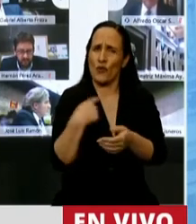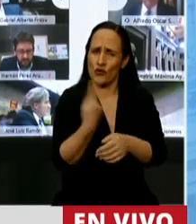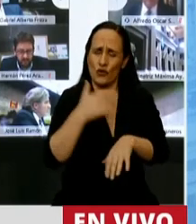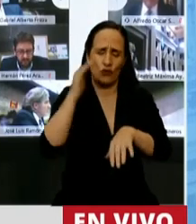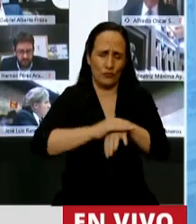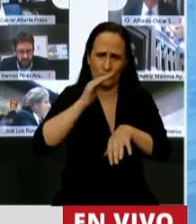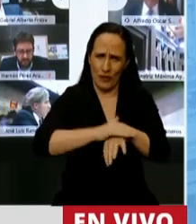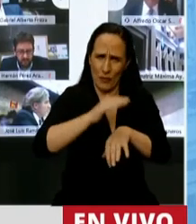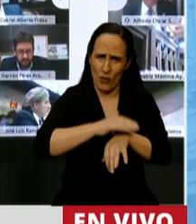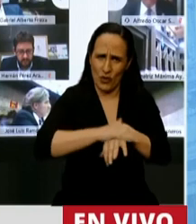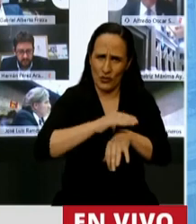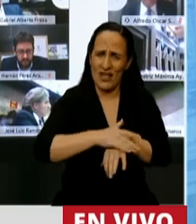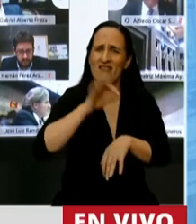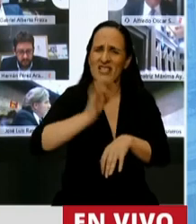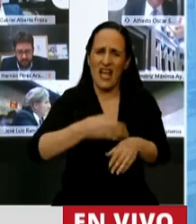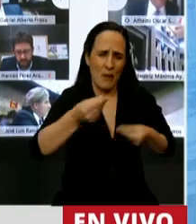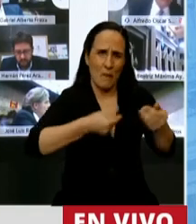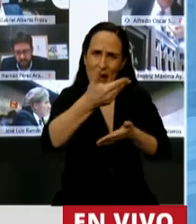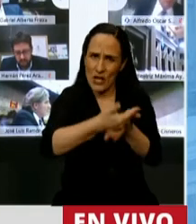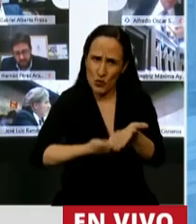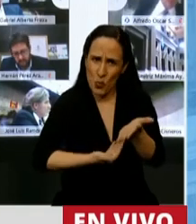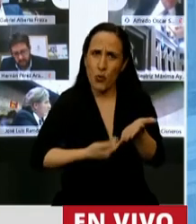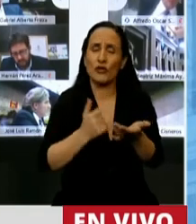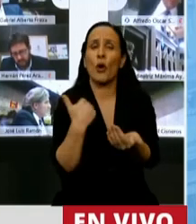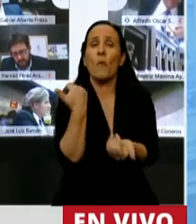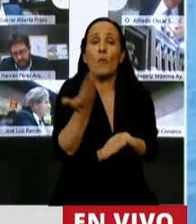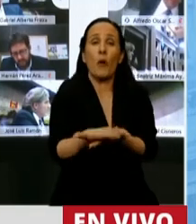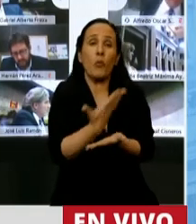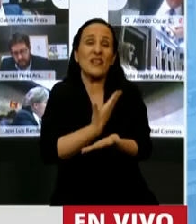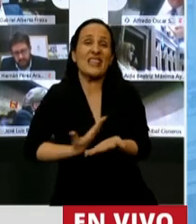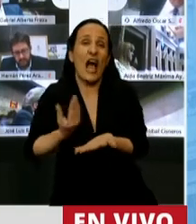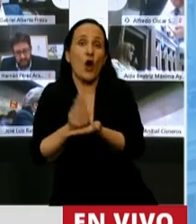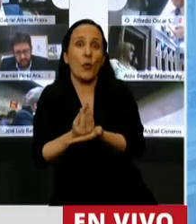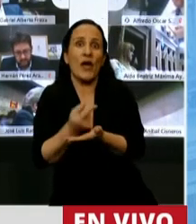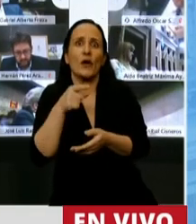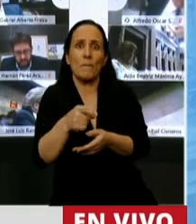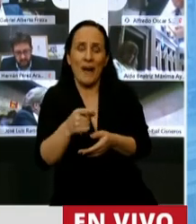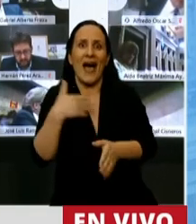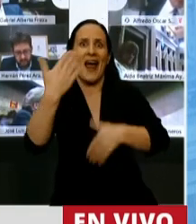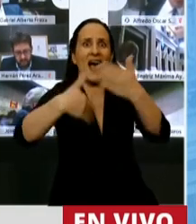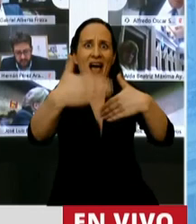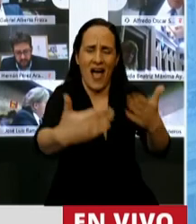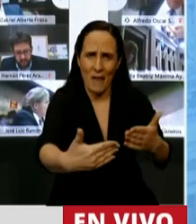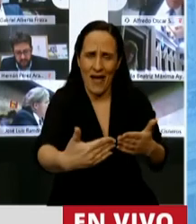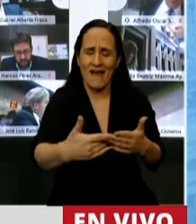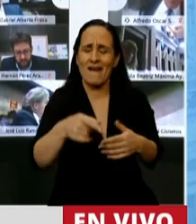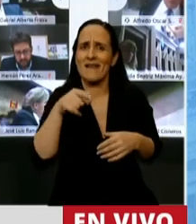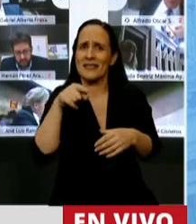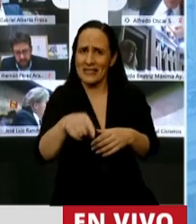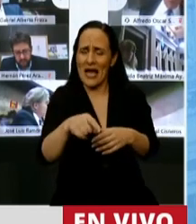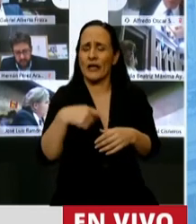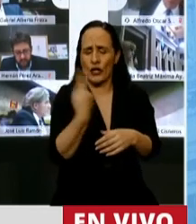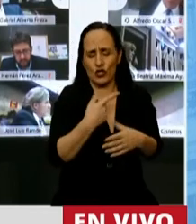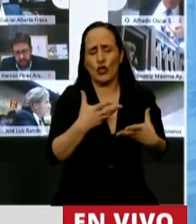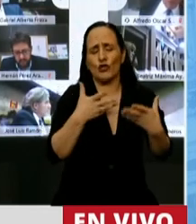Por lo tanto, sabemos que el presupuesto es la propuesta de un gobierno para poder salir adelante con una serie de enunciados a los cuales vamos